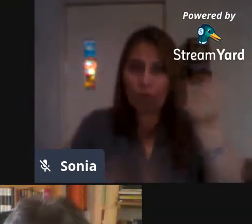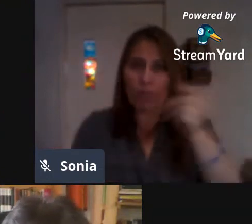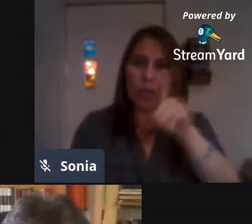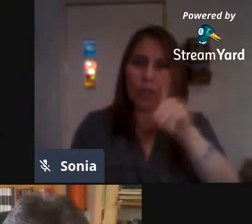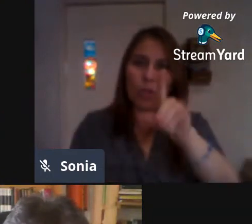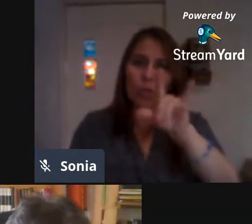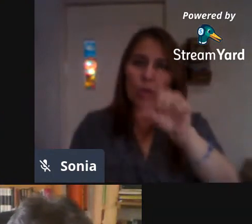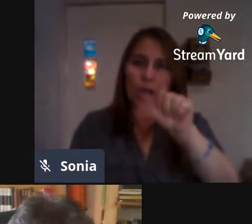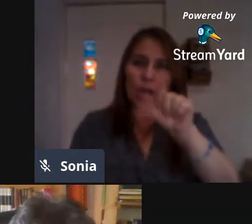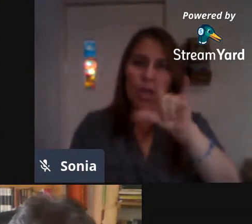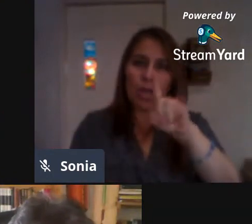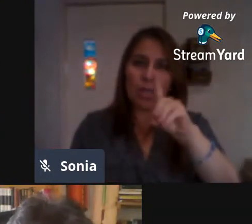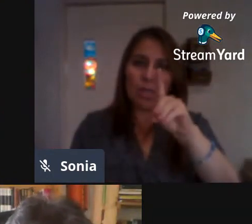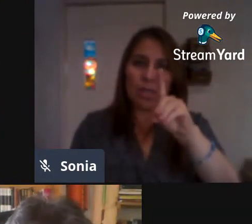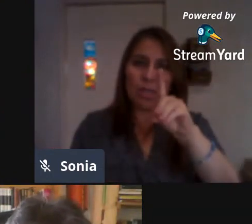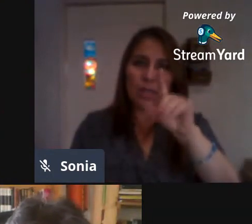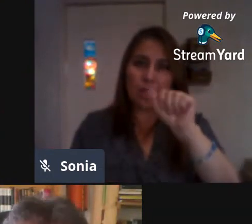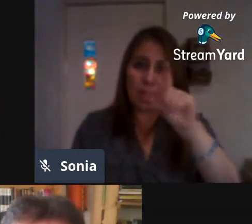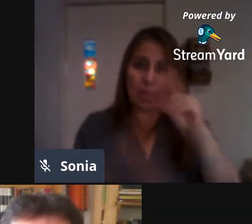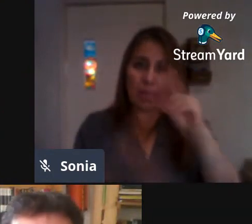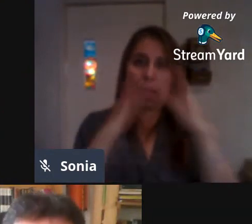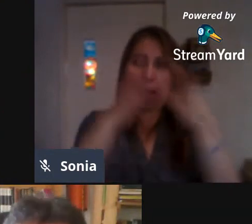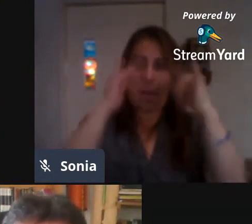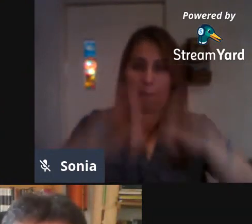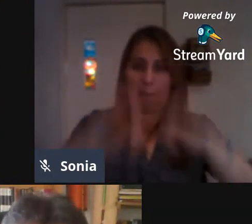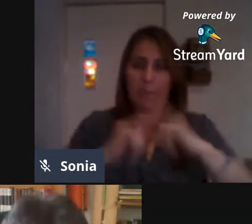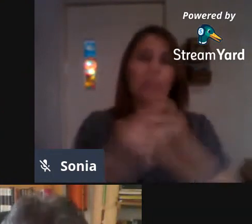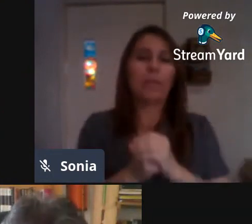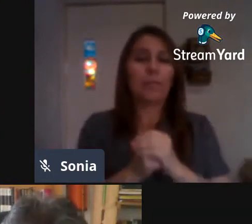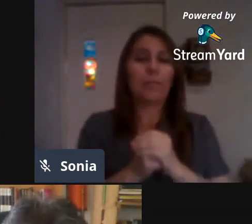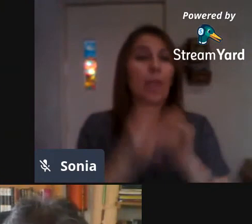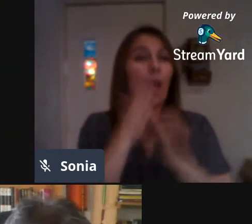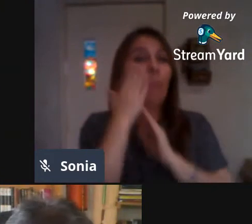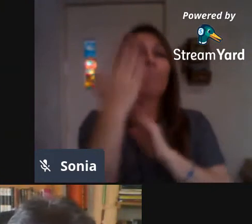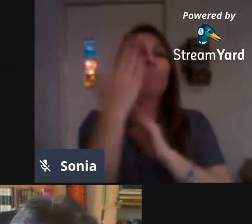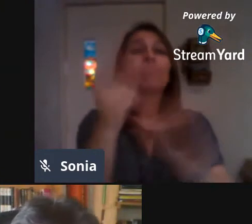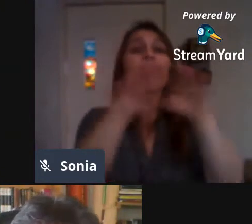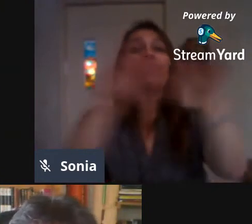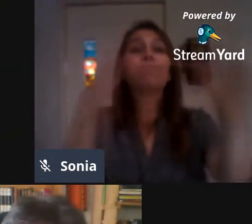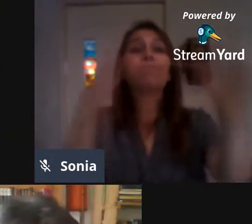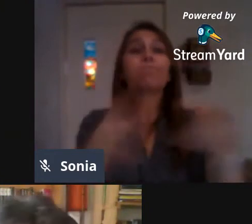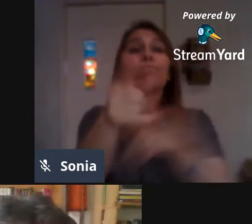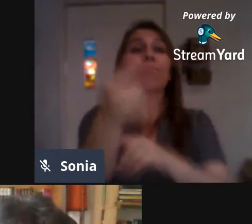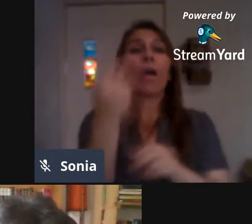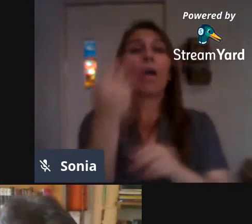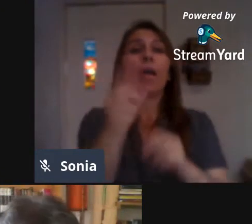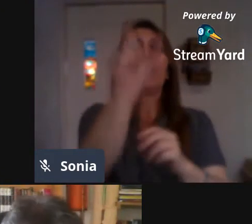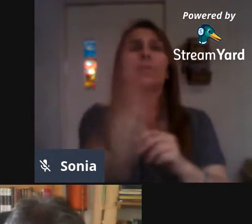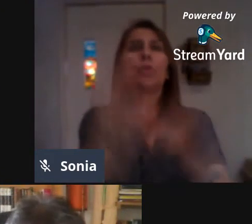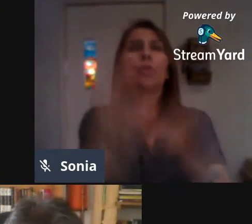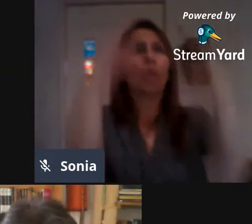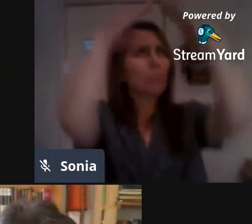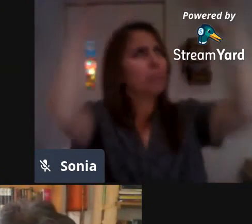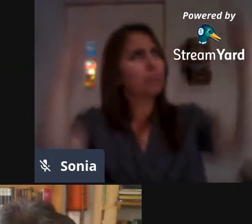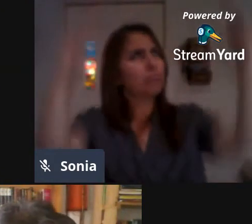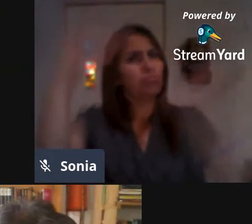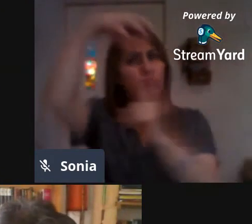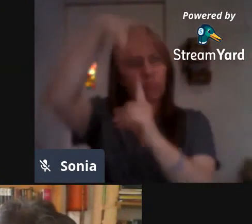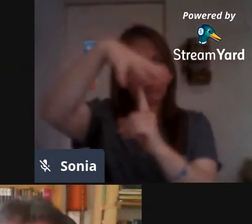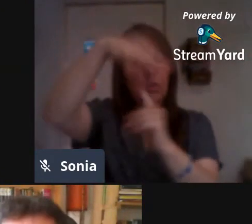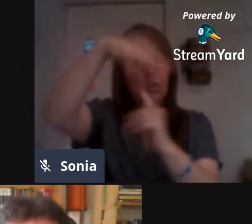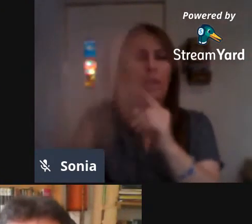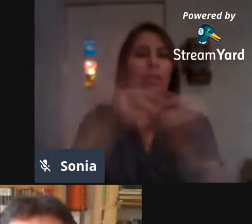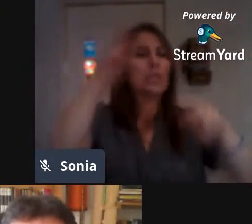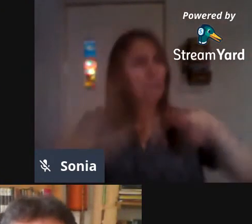de enfrente con parasoles él está sentado lo conozco de hace muchos años y hace muchos